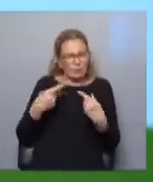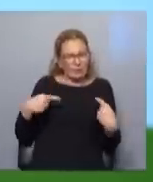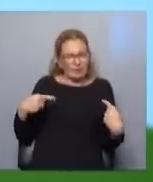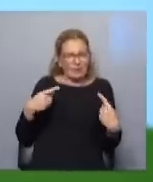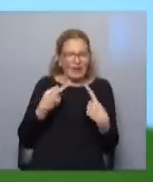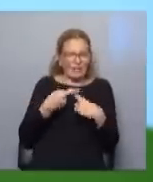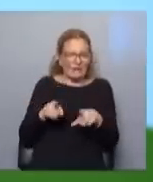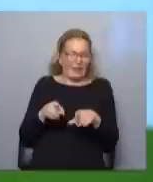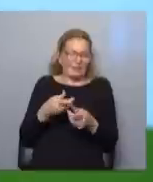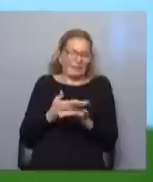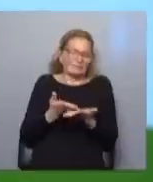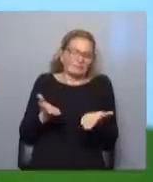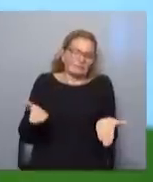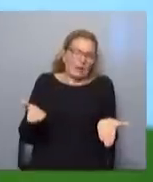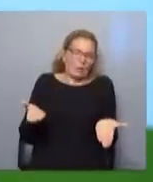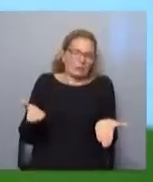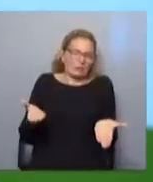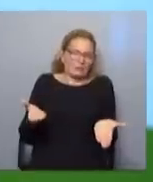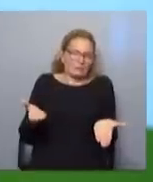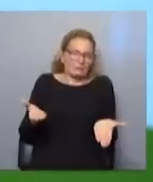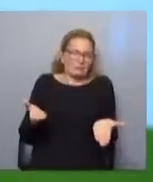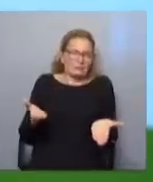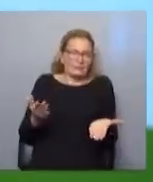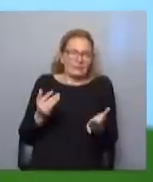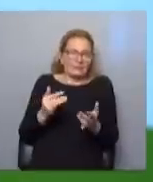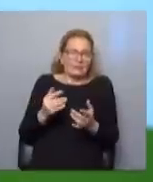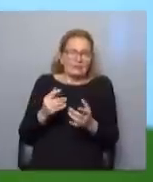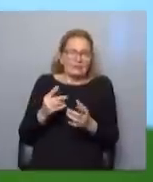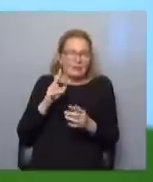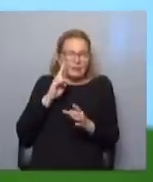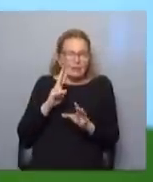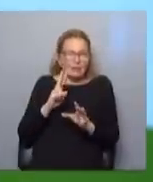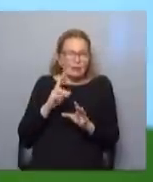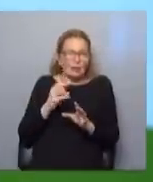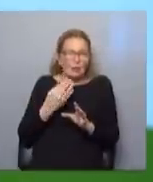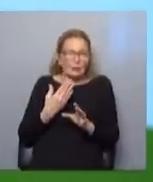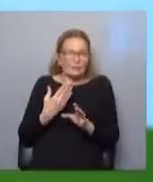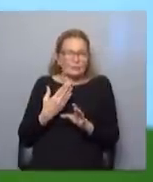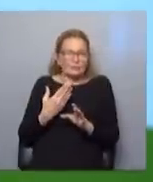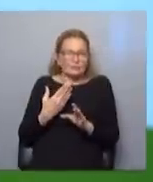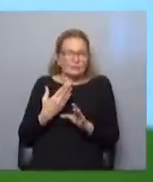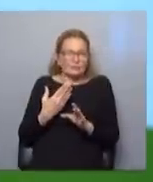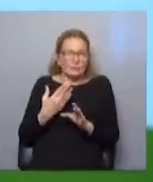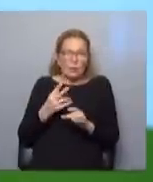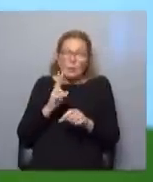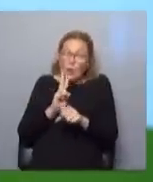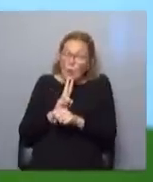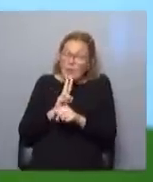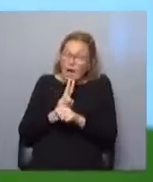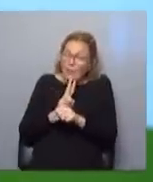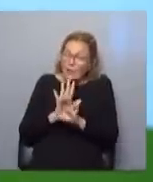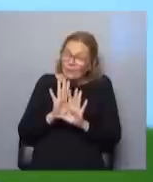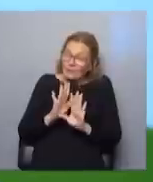discrepancia están a la vista y tenéis que manejarse con esa con ese cuidado y ese equilibrio